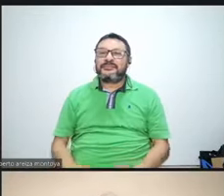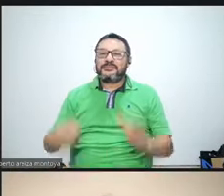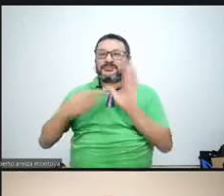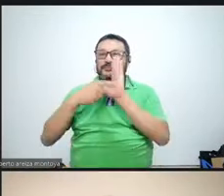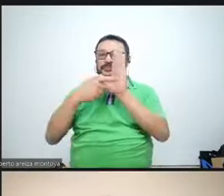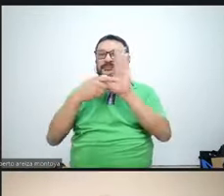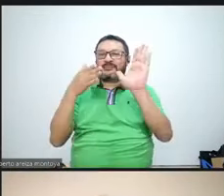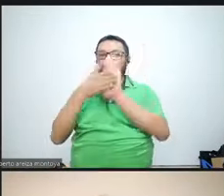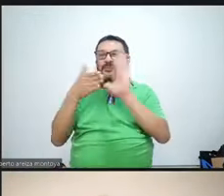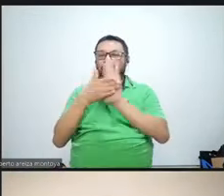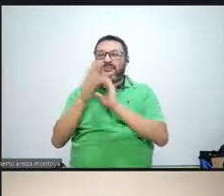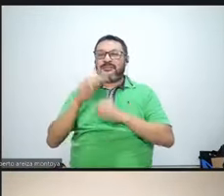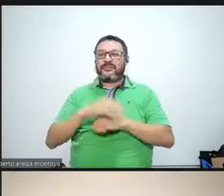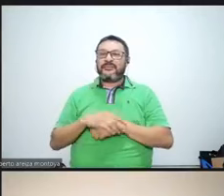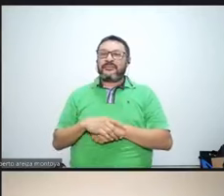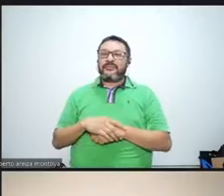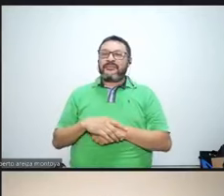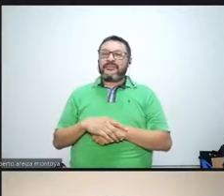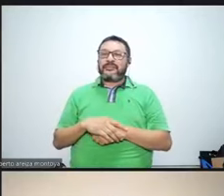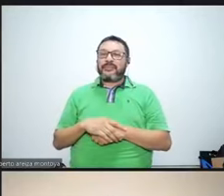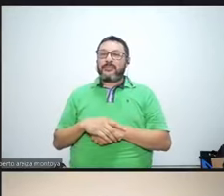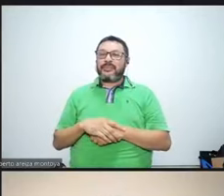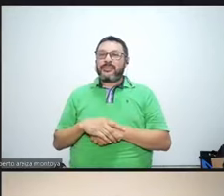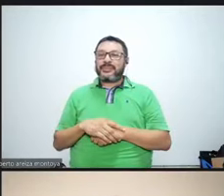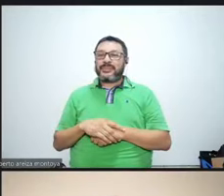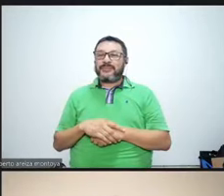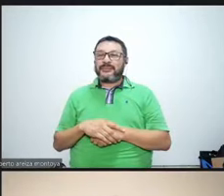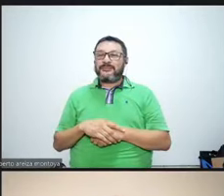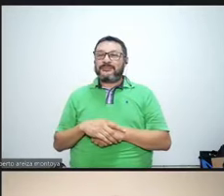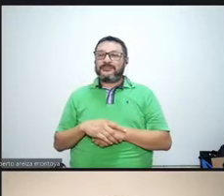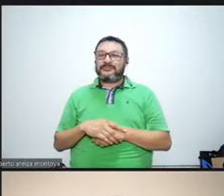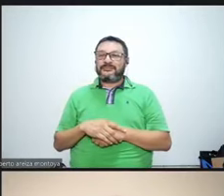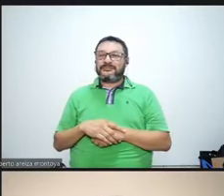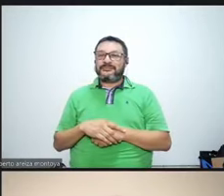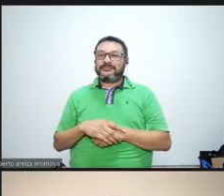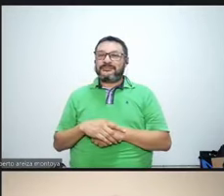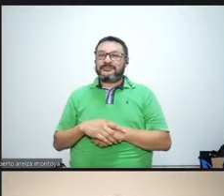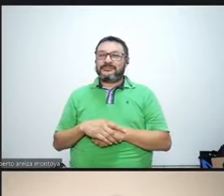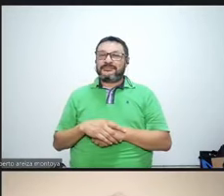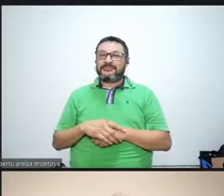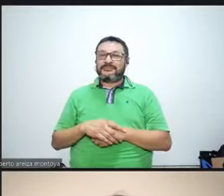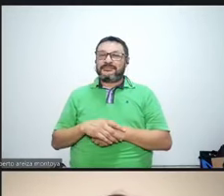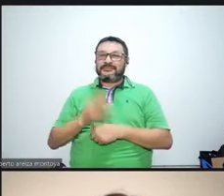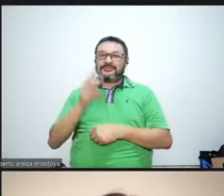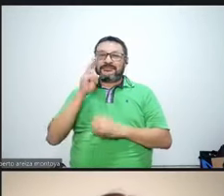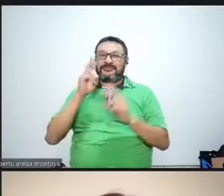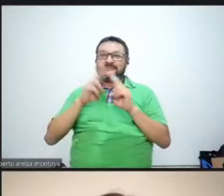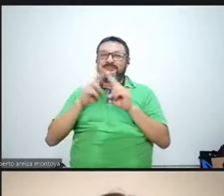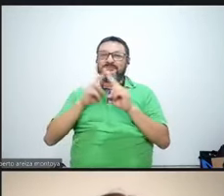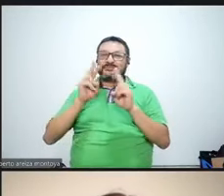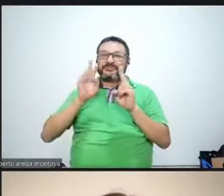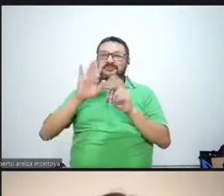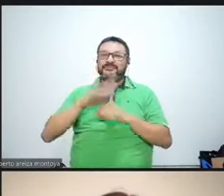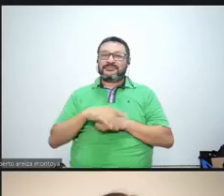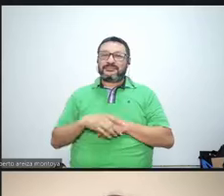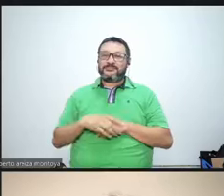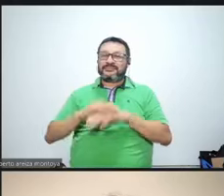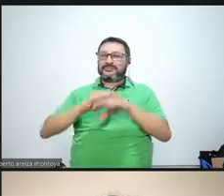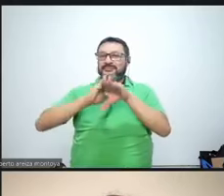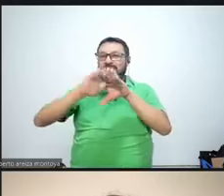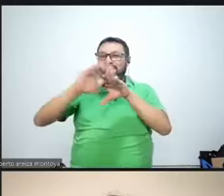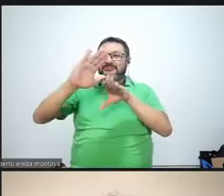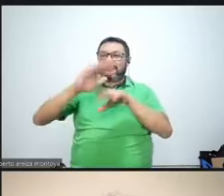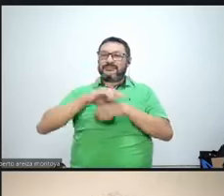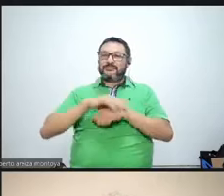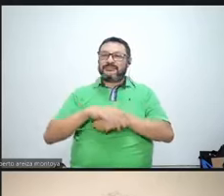de entrada, teníamos, y qué bueno que haya coincidido con nuestra invitada, porque teníamos